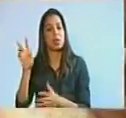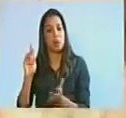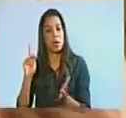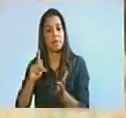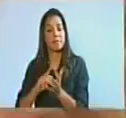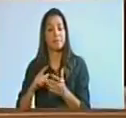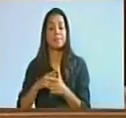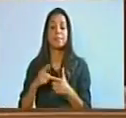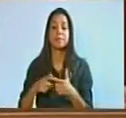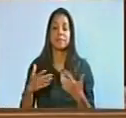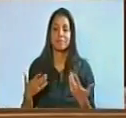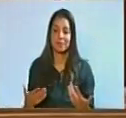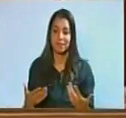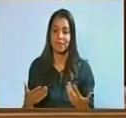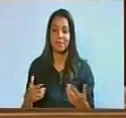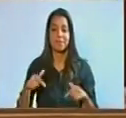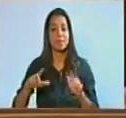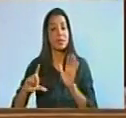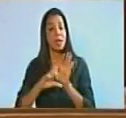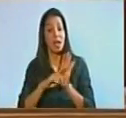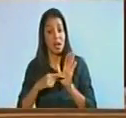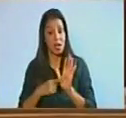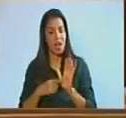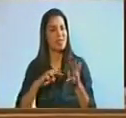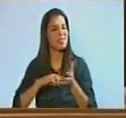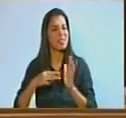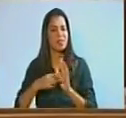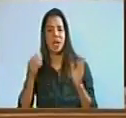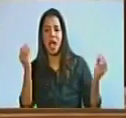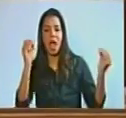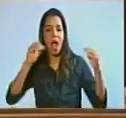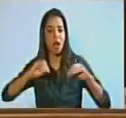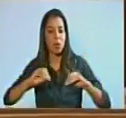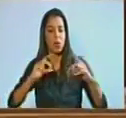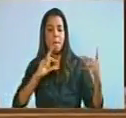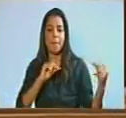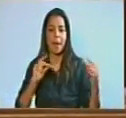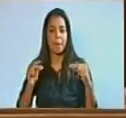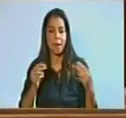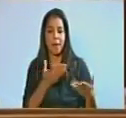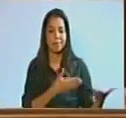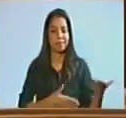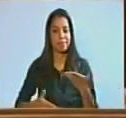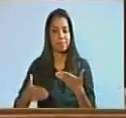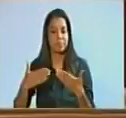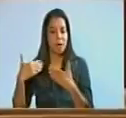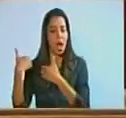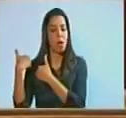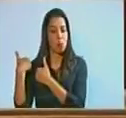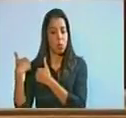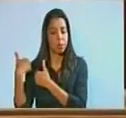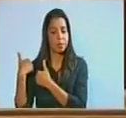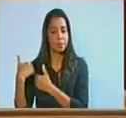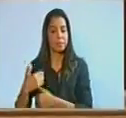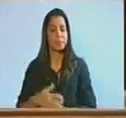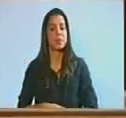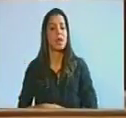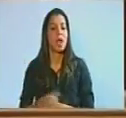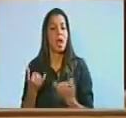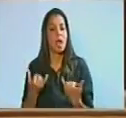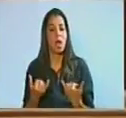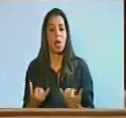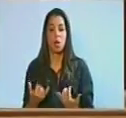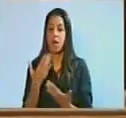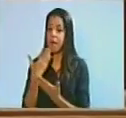Así que, bueno, esta es una ley para el entendimiento a través del diálogo y la corresponsabilidad. Yo voy entonces a